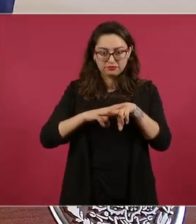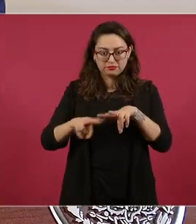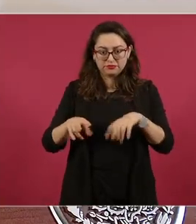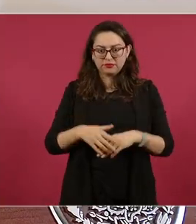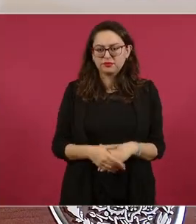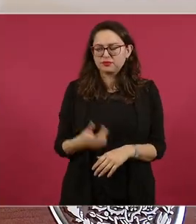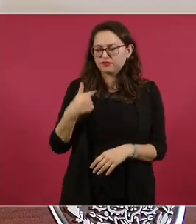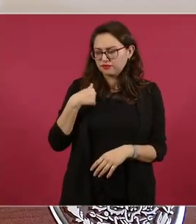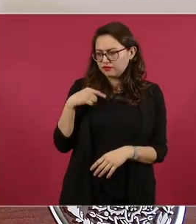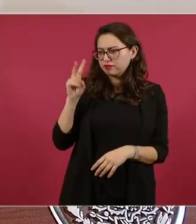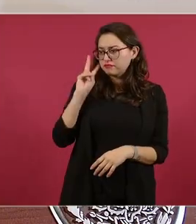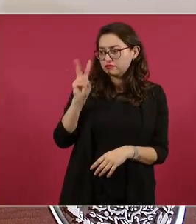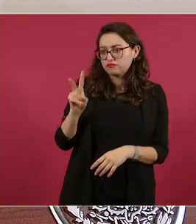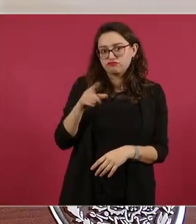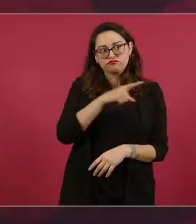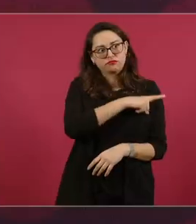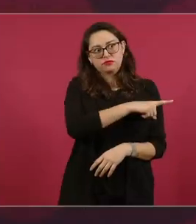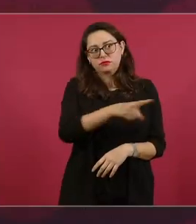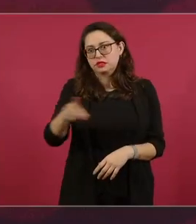muchísimas veces.